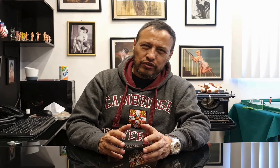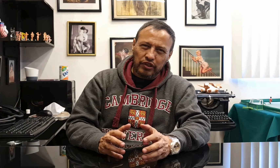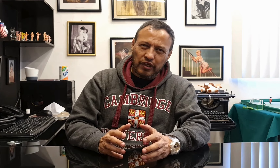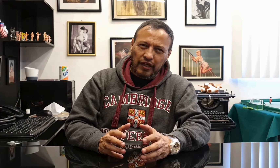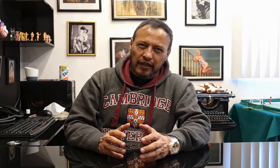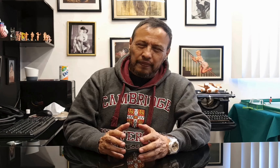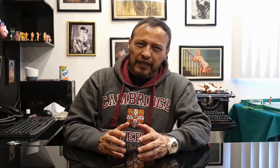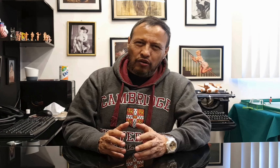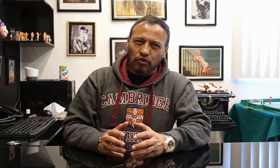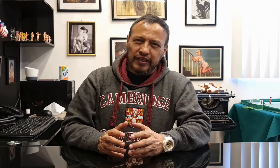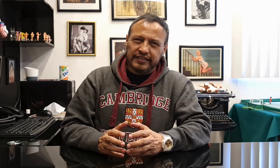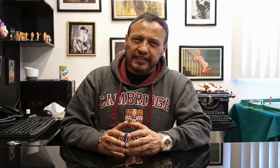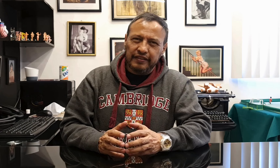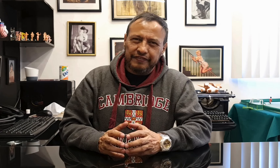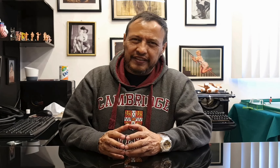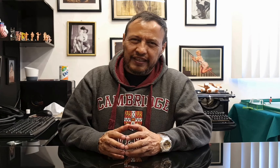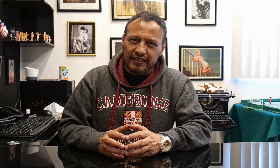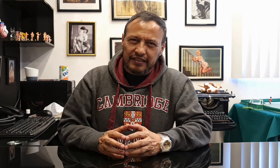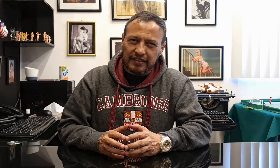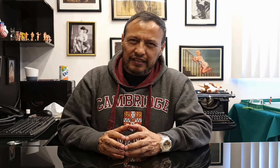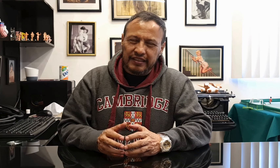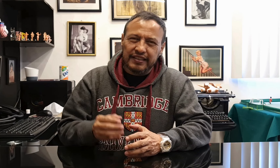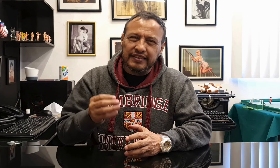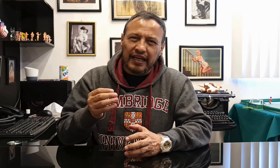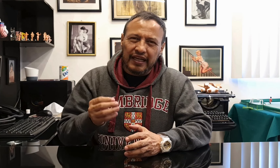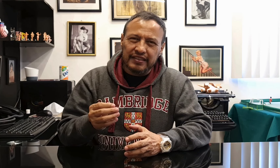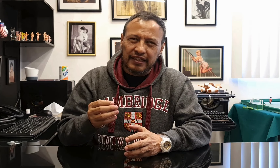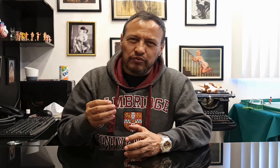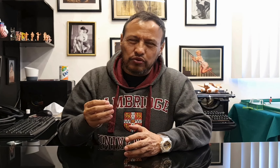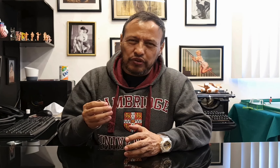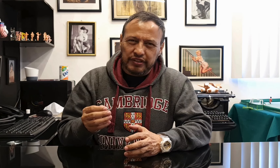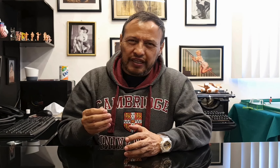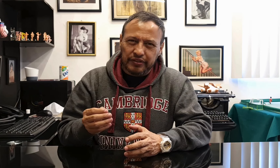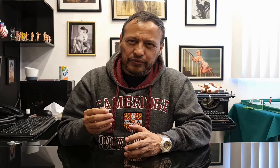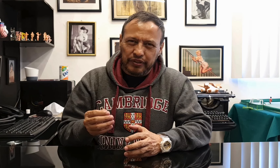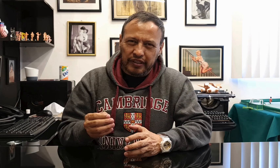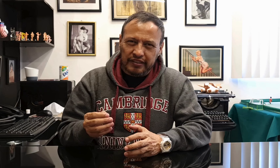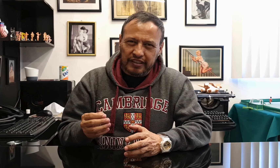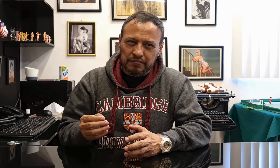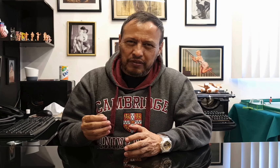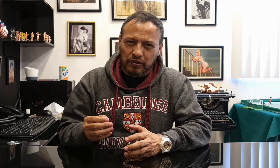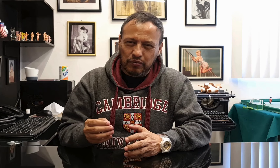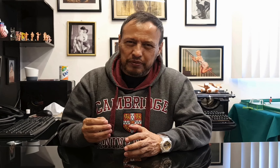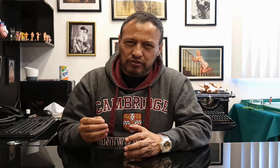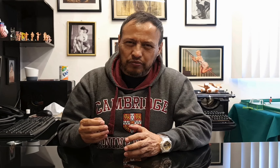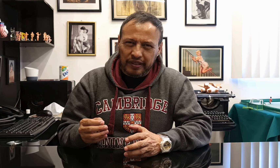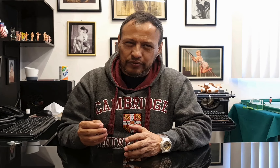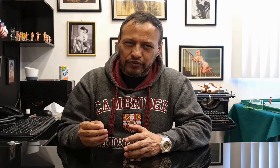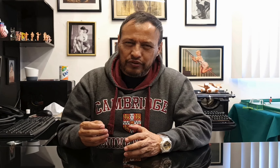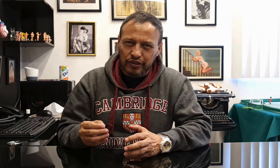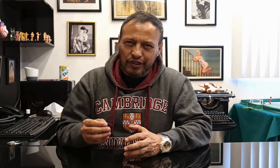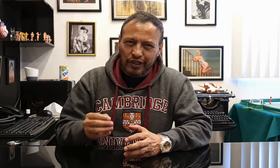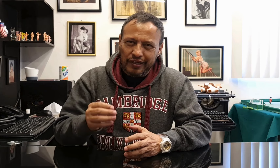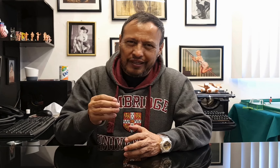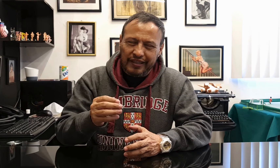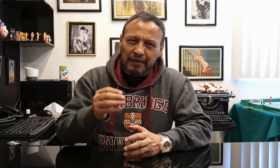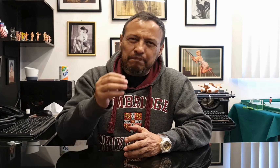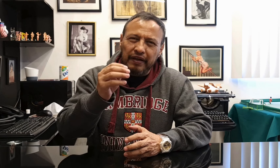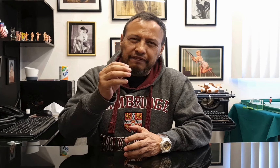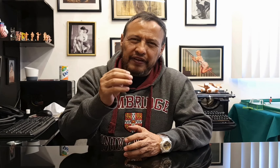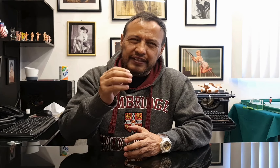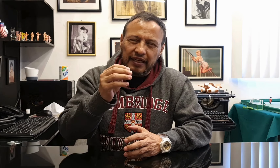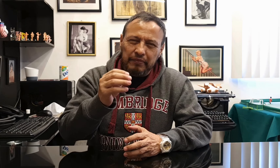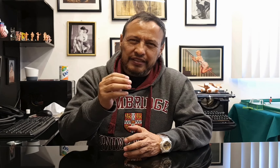escépticos, de lo que significa ese talante autoritario de Andrés Manuel López Obrador?